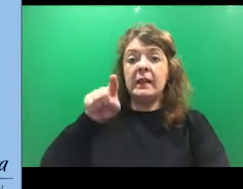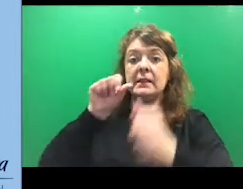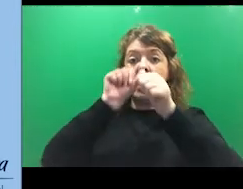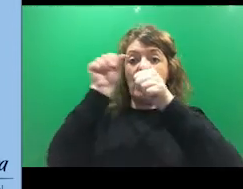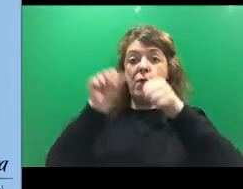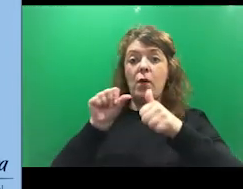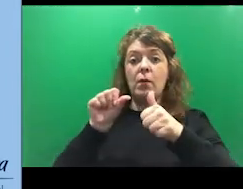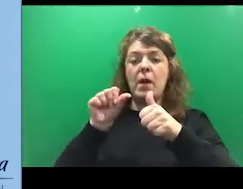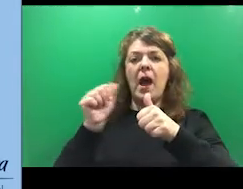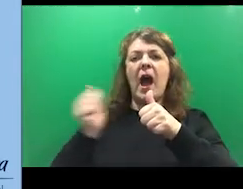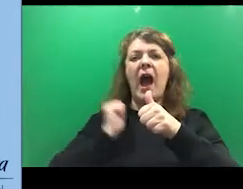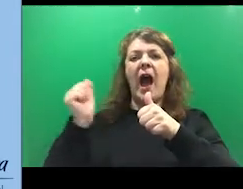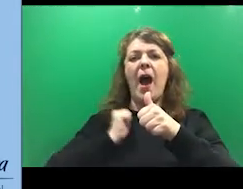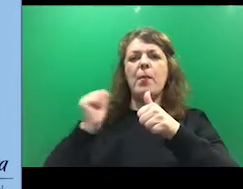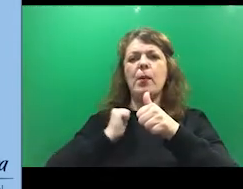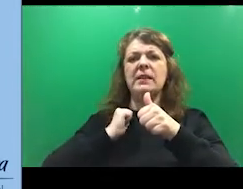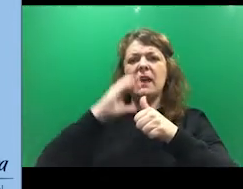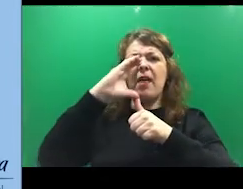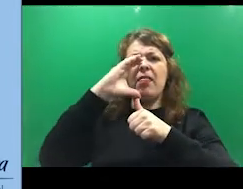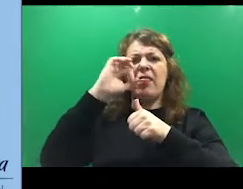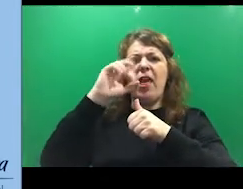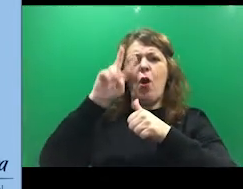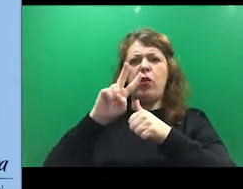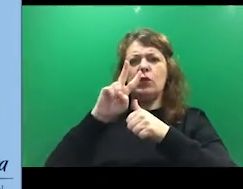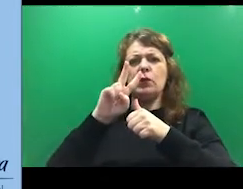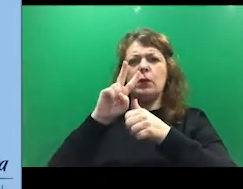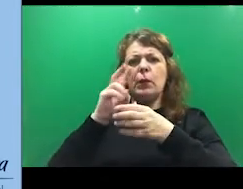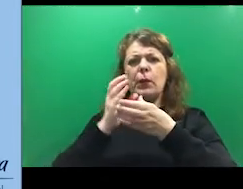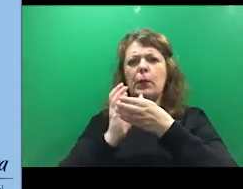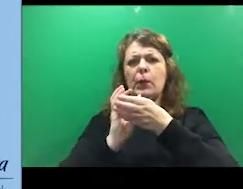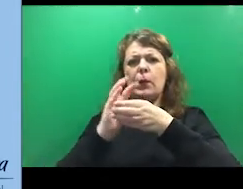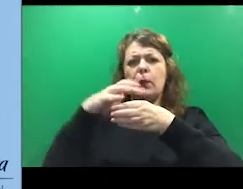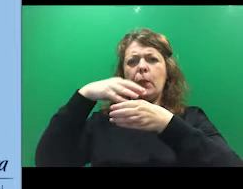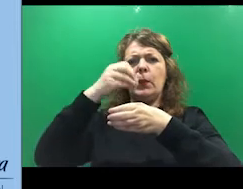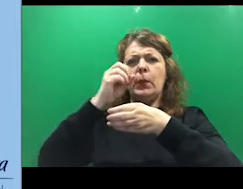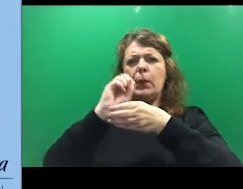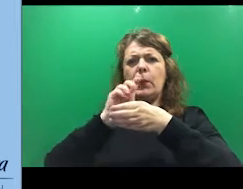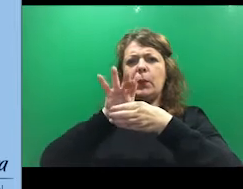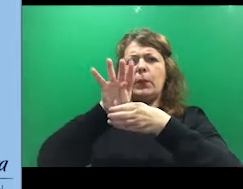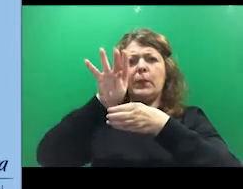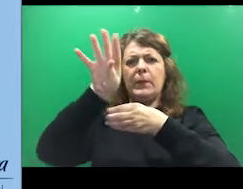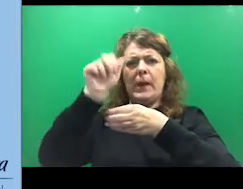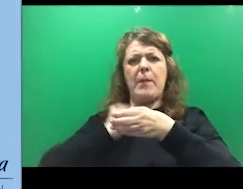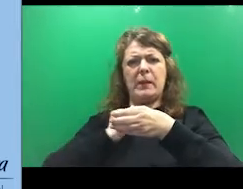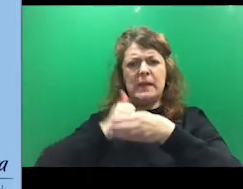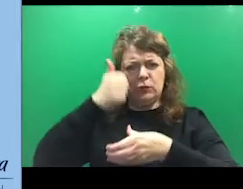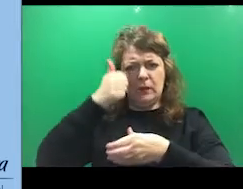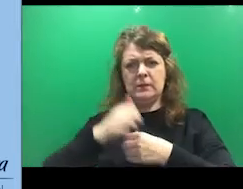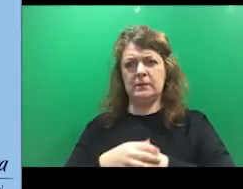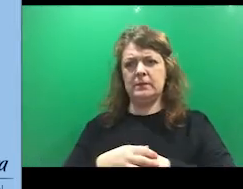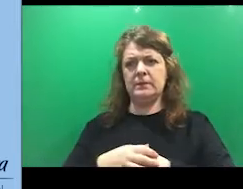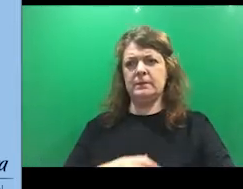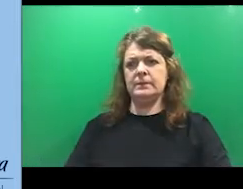De esta manera aprovechamos mejor el CO2 que va a salir como resultado de nuestra